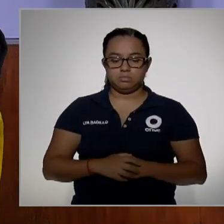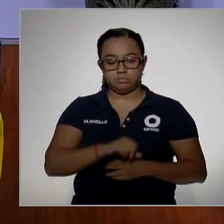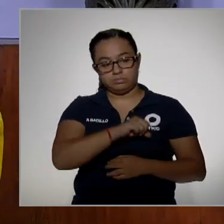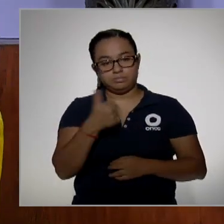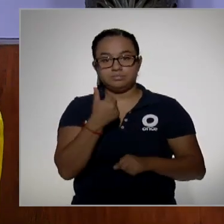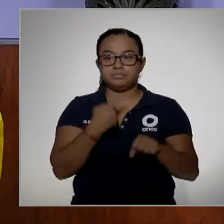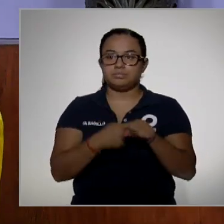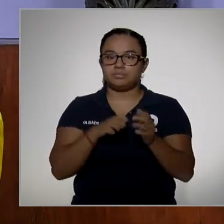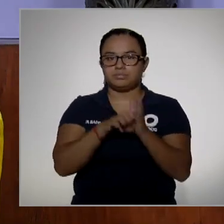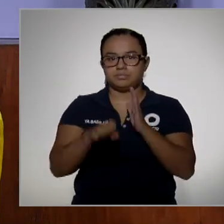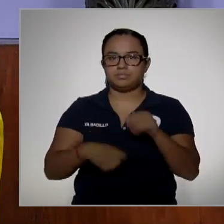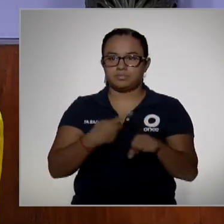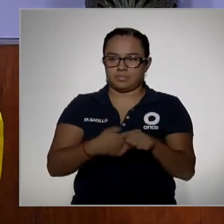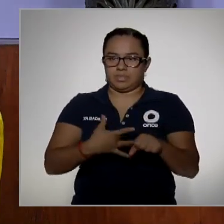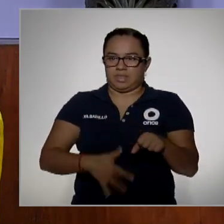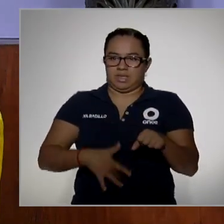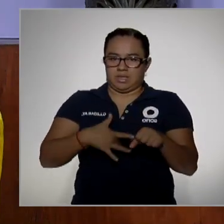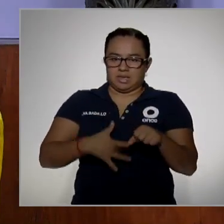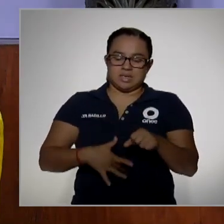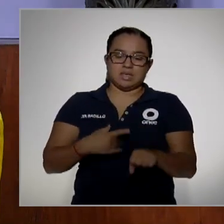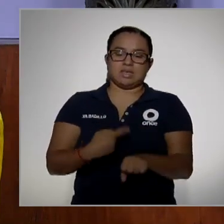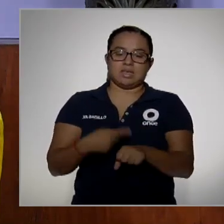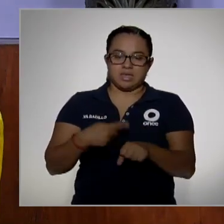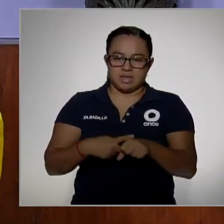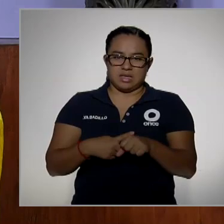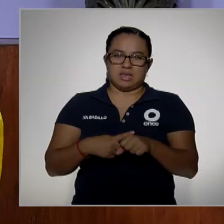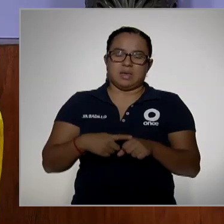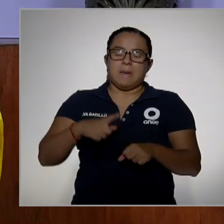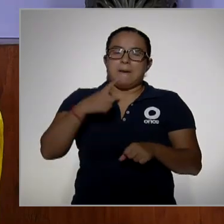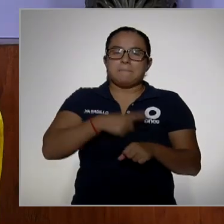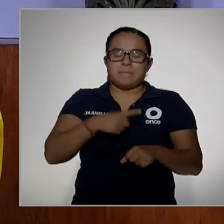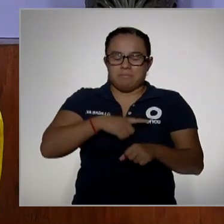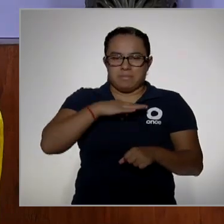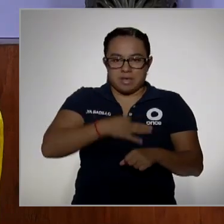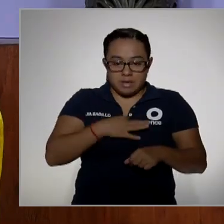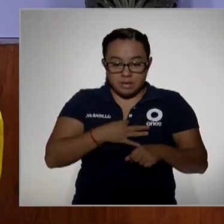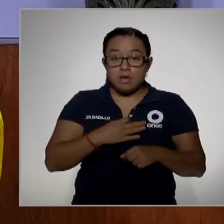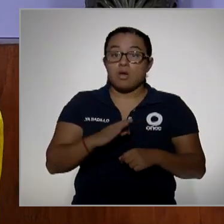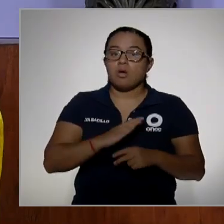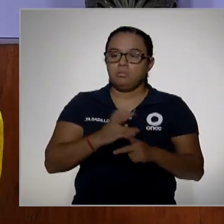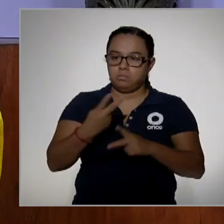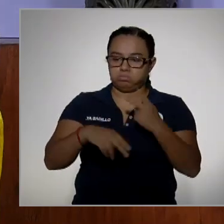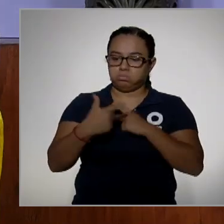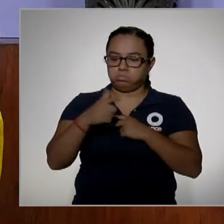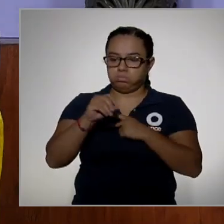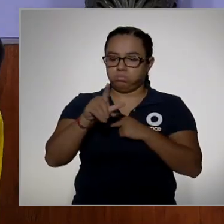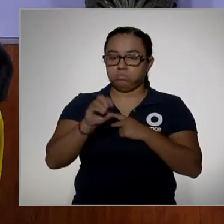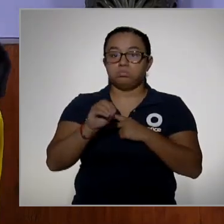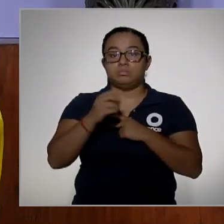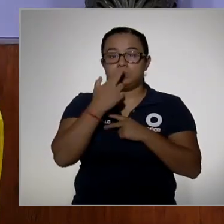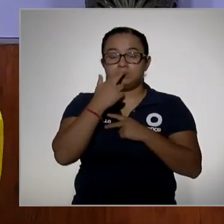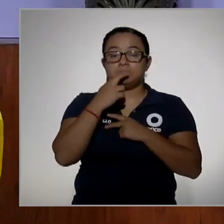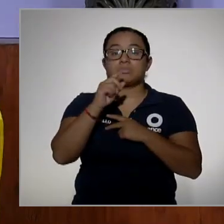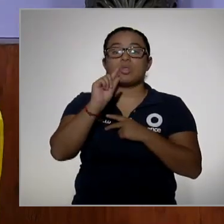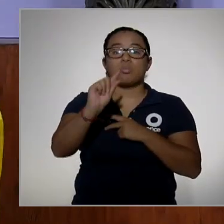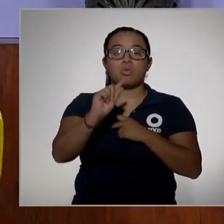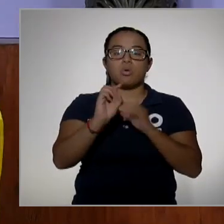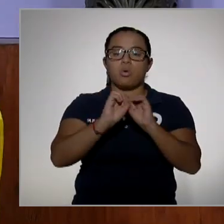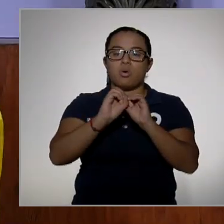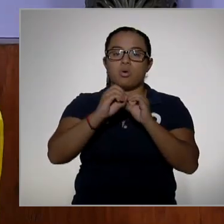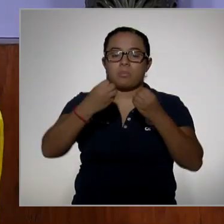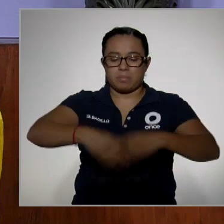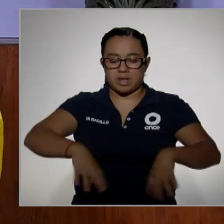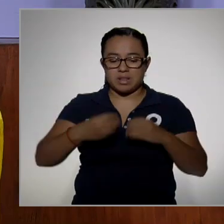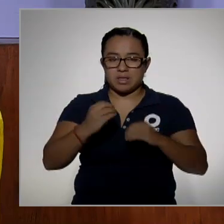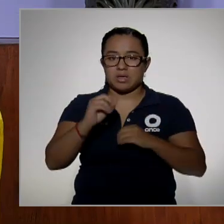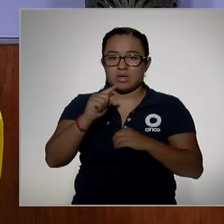como enfermedades gastrointestinales enfermedades renales hace que se produzcan pocos glóbulos rojos o que se pierdan abundantes glóbulos rojos